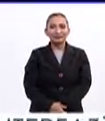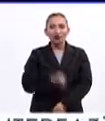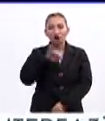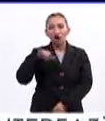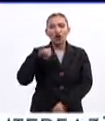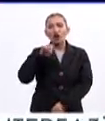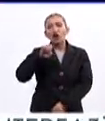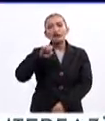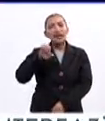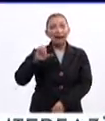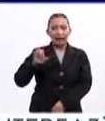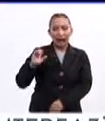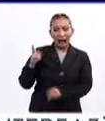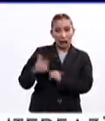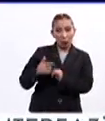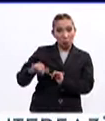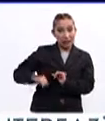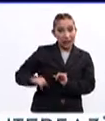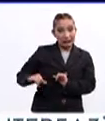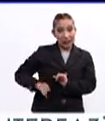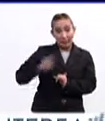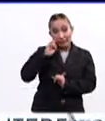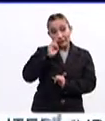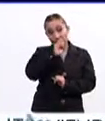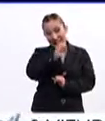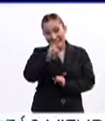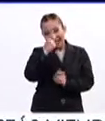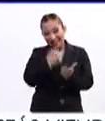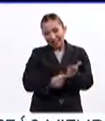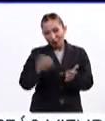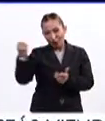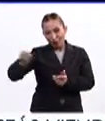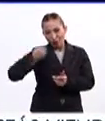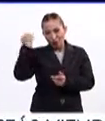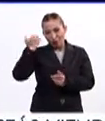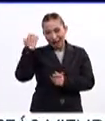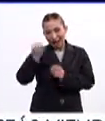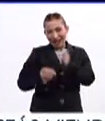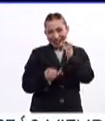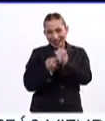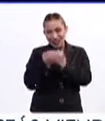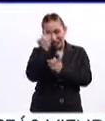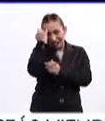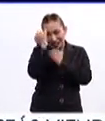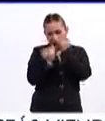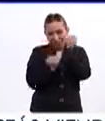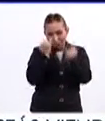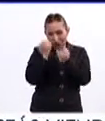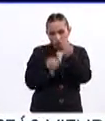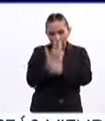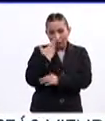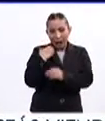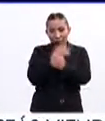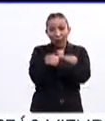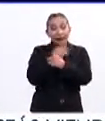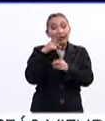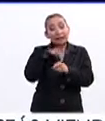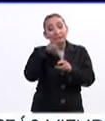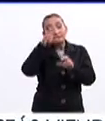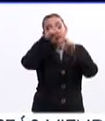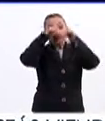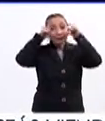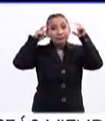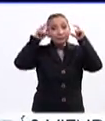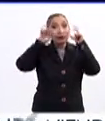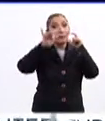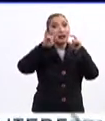José, algo que nos ha parecido muy interesante dentro de este Congreso de Innovación Educativa es justamente el tema de la realidad